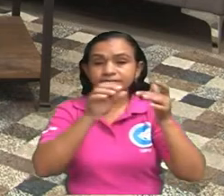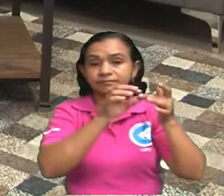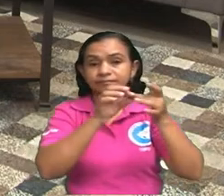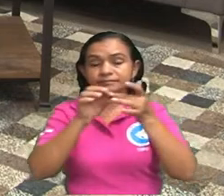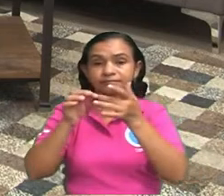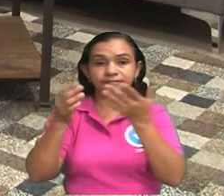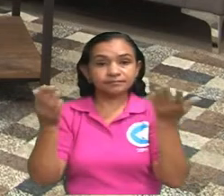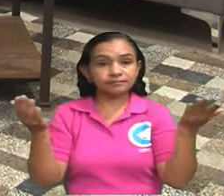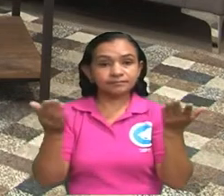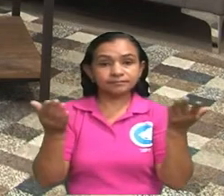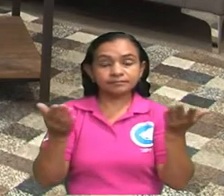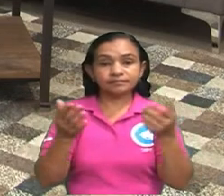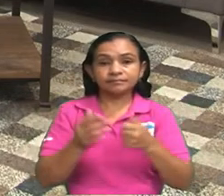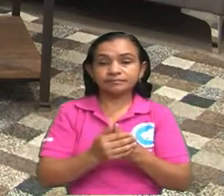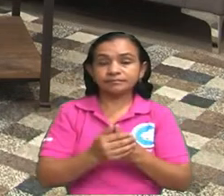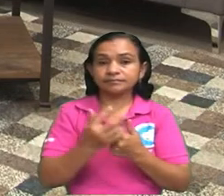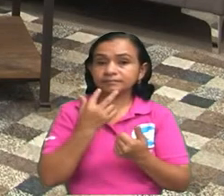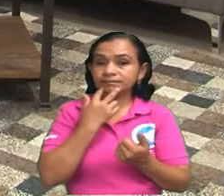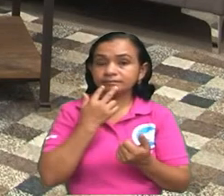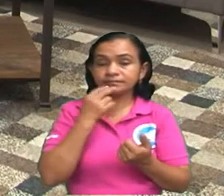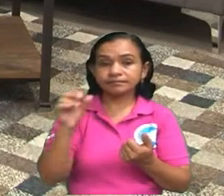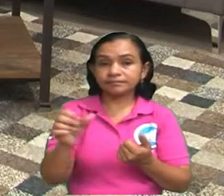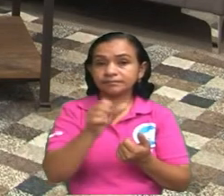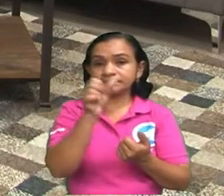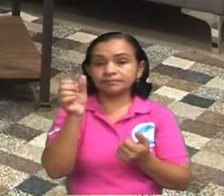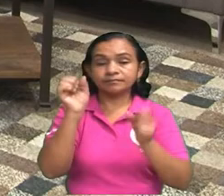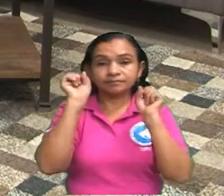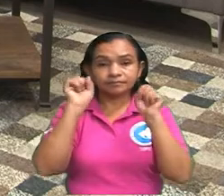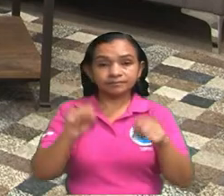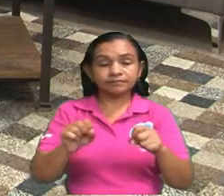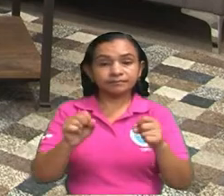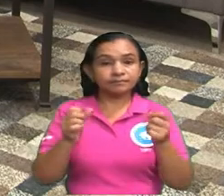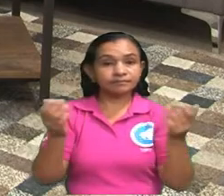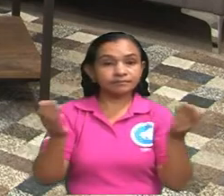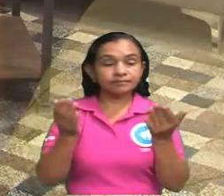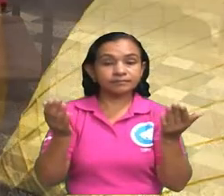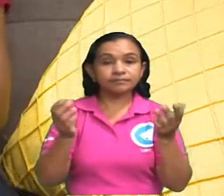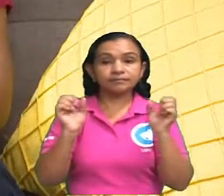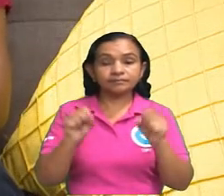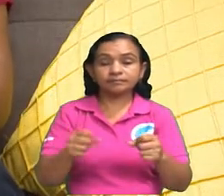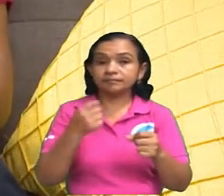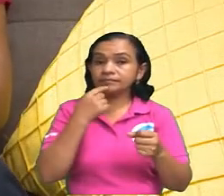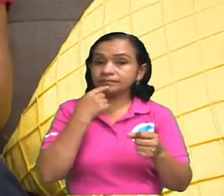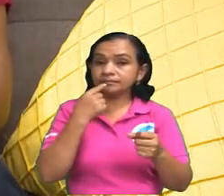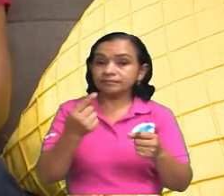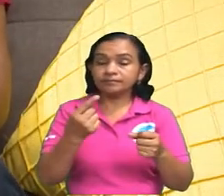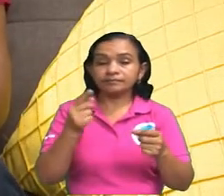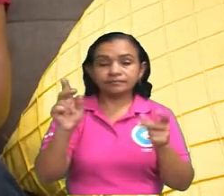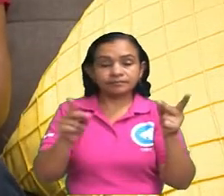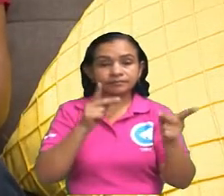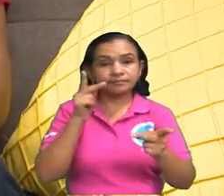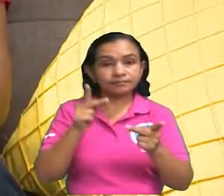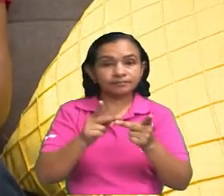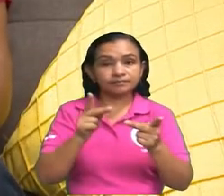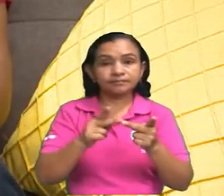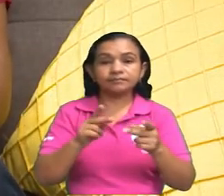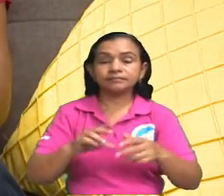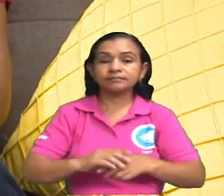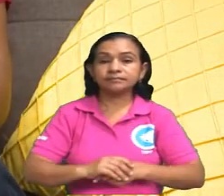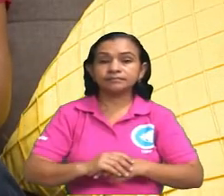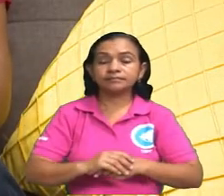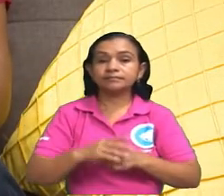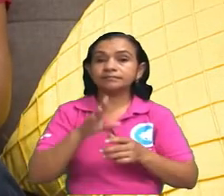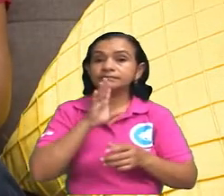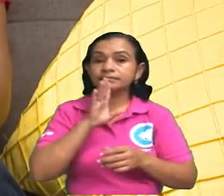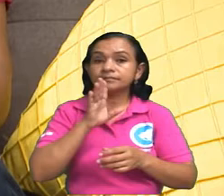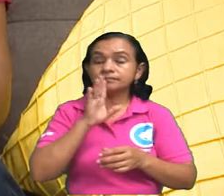que no existe otro epíteto más, otro calificativo más acertado. Para